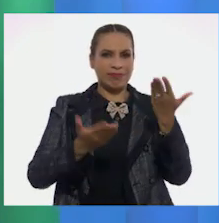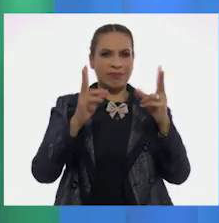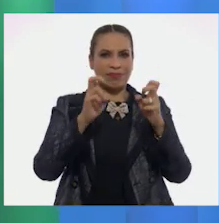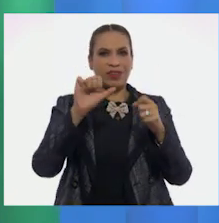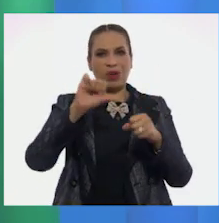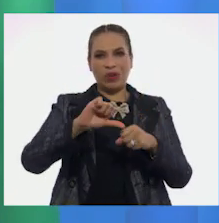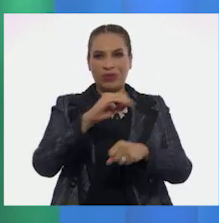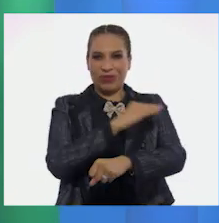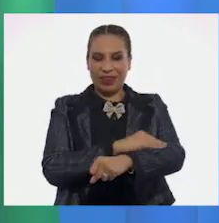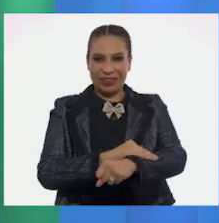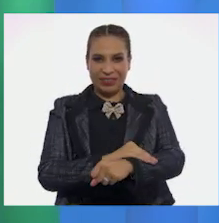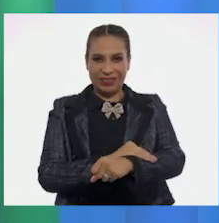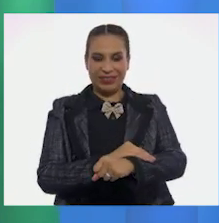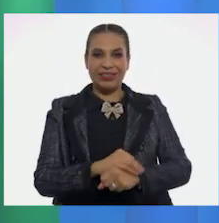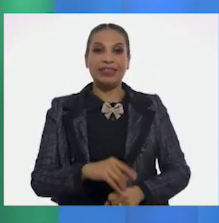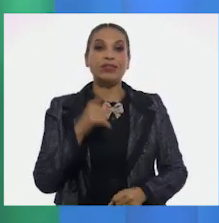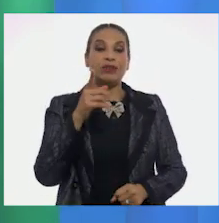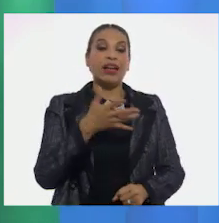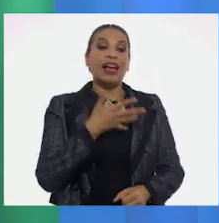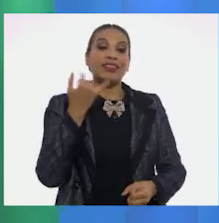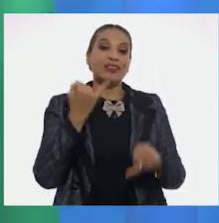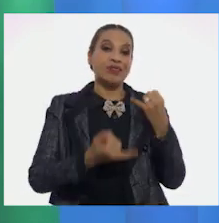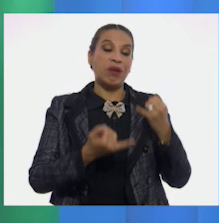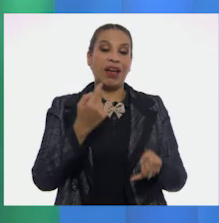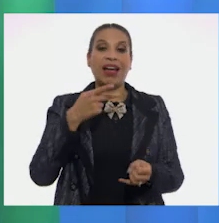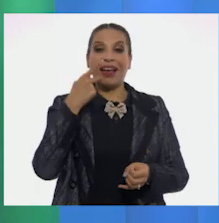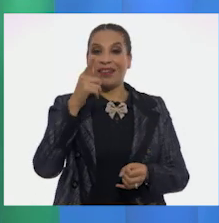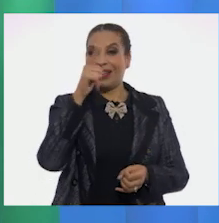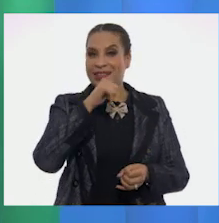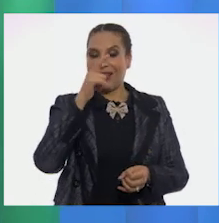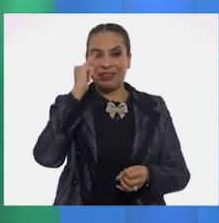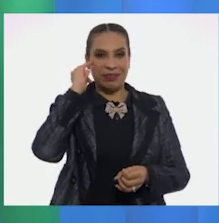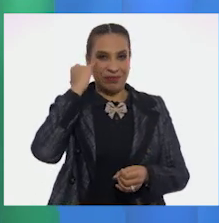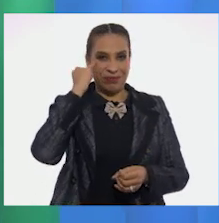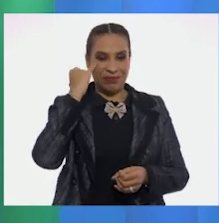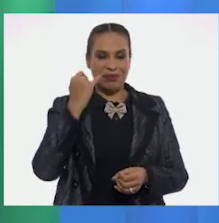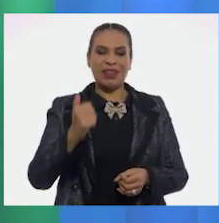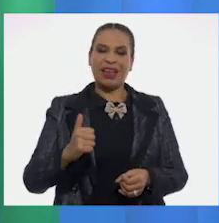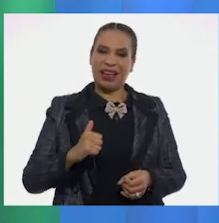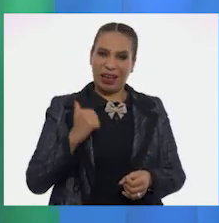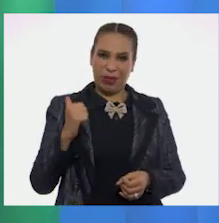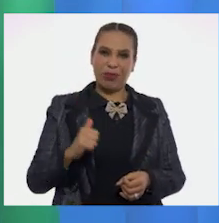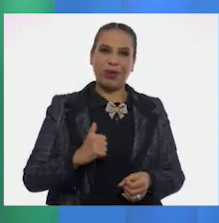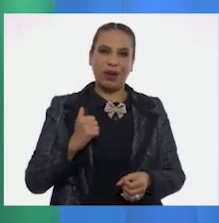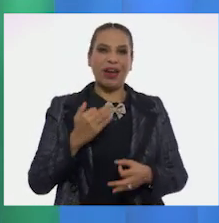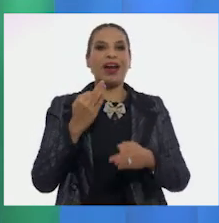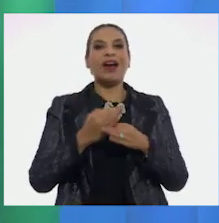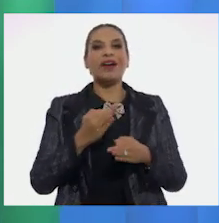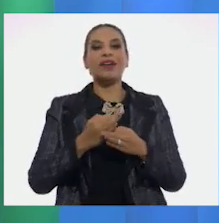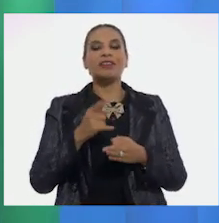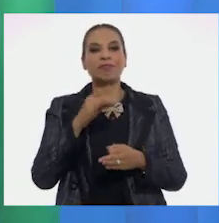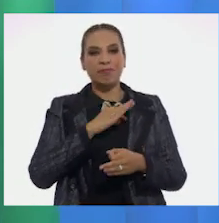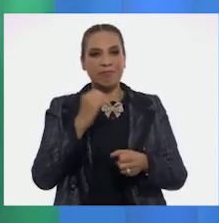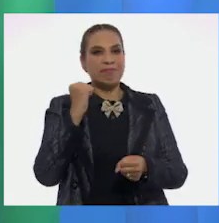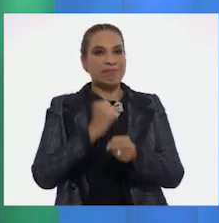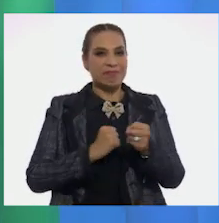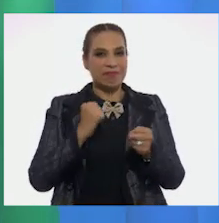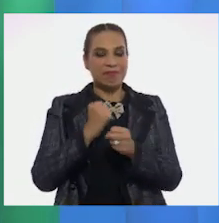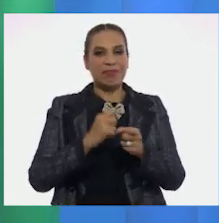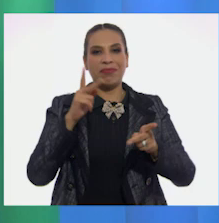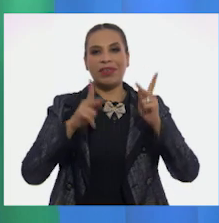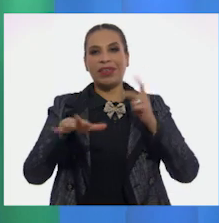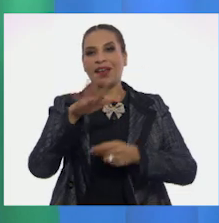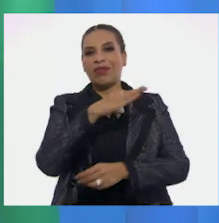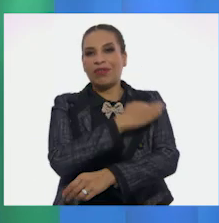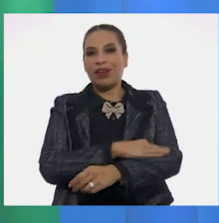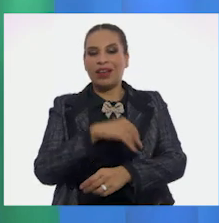con tu familia. Si tienes la fortuna de hablar una lengua indígena, aprovecha también este momento para practicarla y platica con